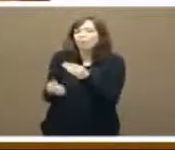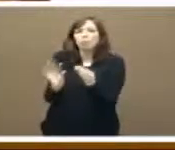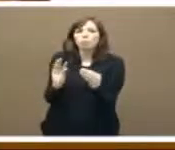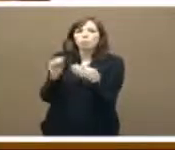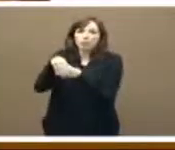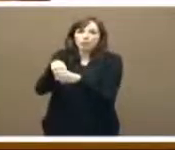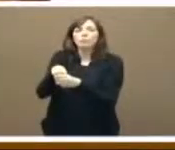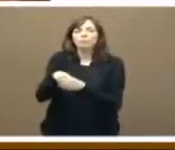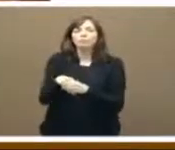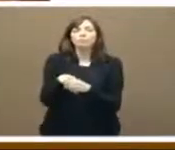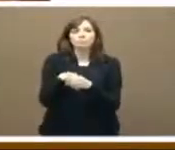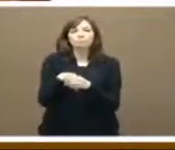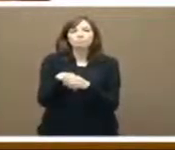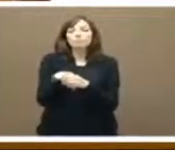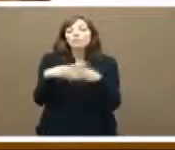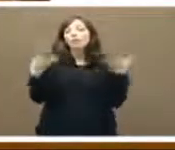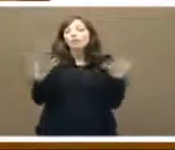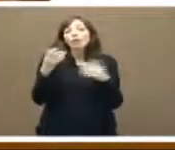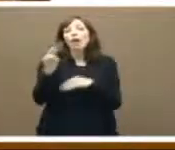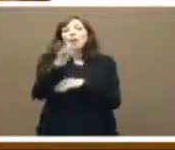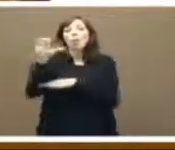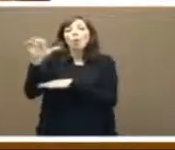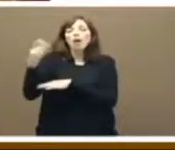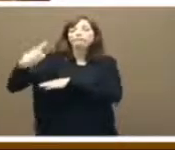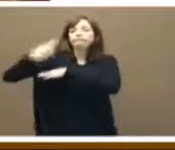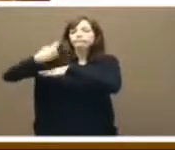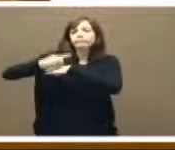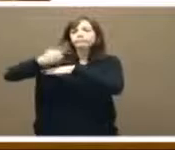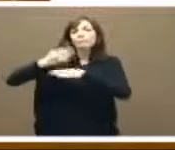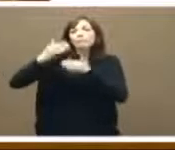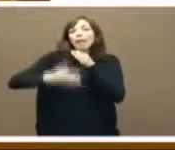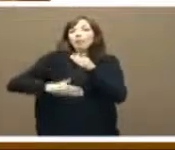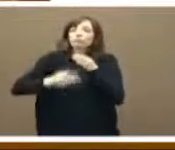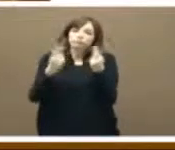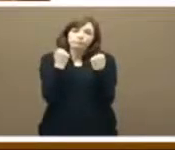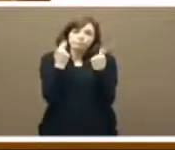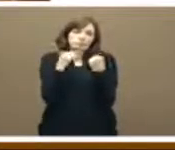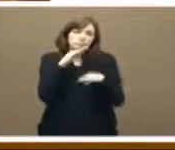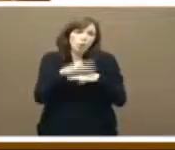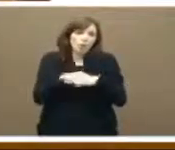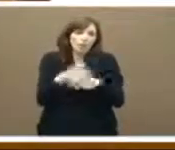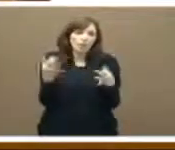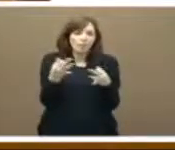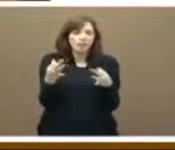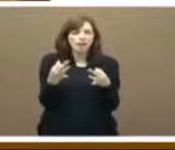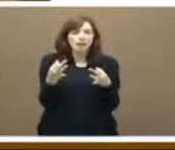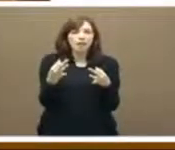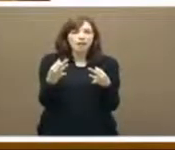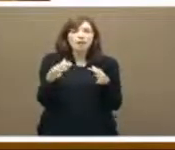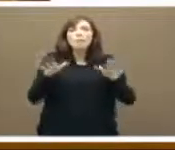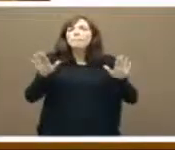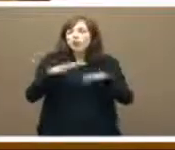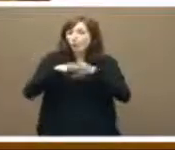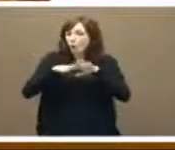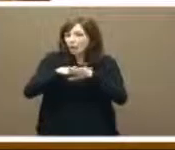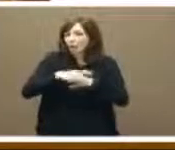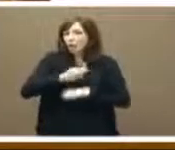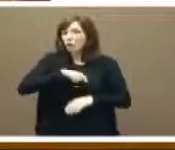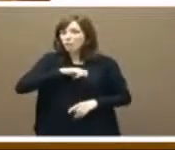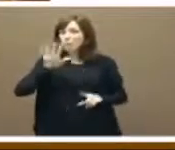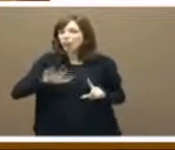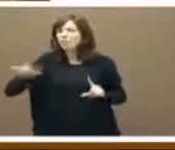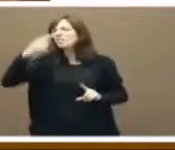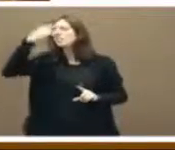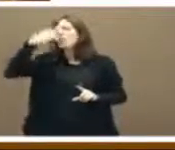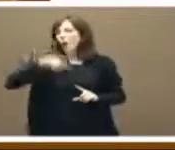los requerimientos de la Unión Europea y conscientes de sus propios incumplimientos, el Gobierno de la Nación optó por la vía